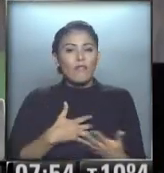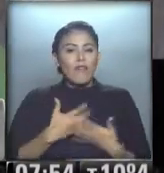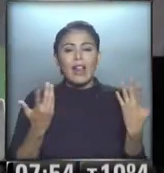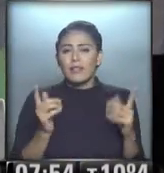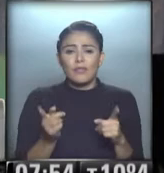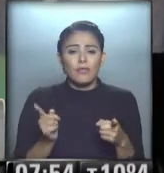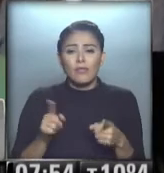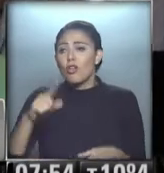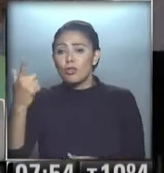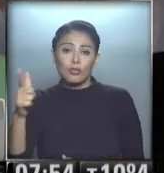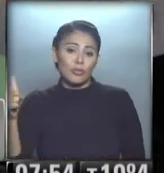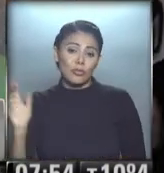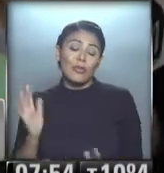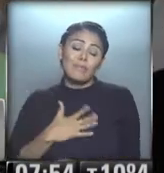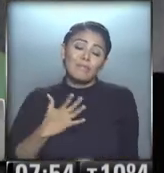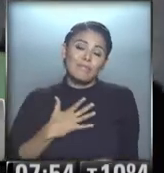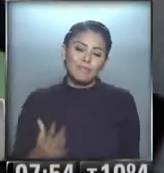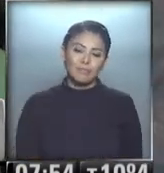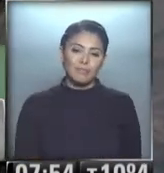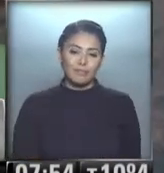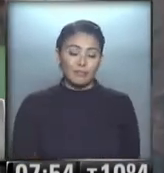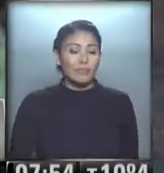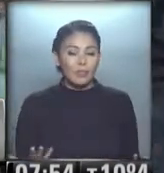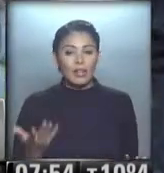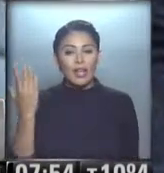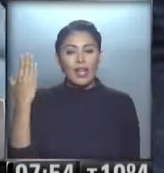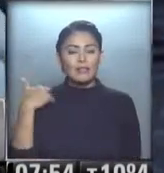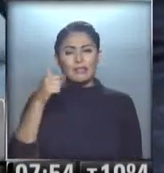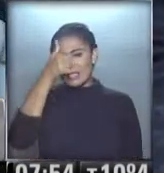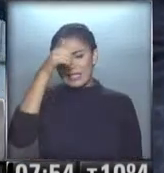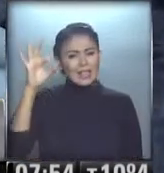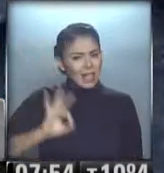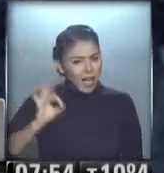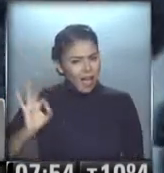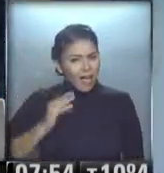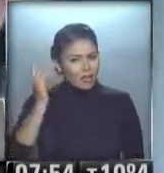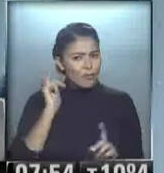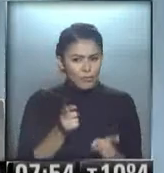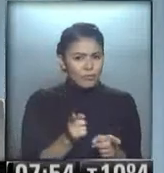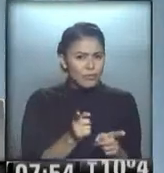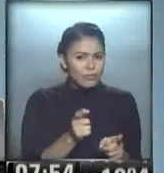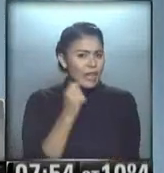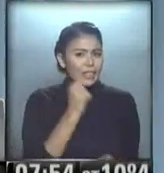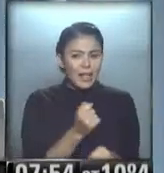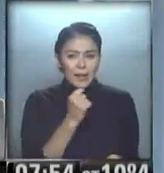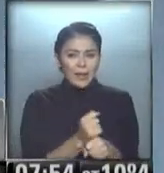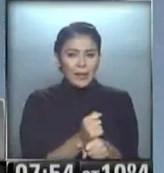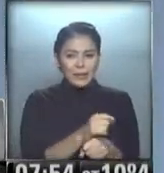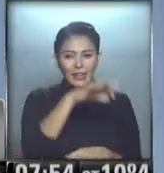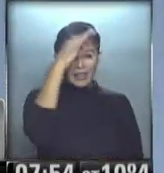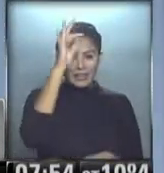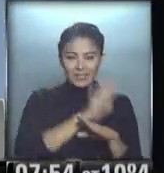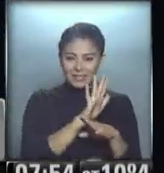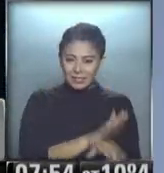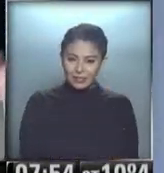felicidad que otros no tienen, desgraciadamente. Así que hace como 60 años que yo estoy trabajando como actriz.